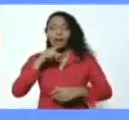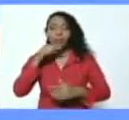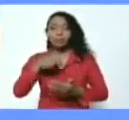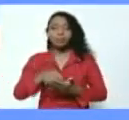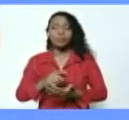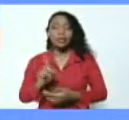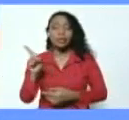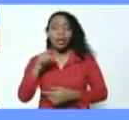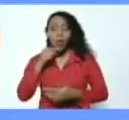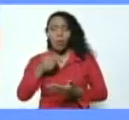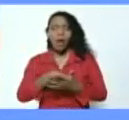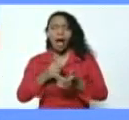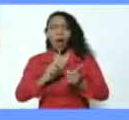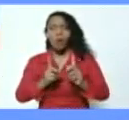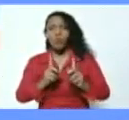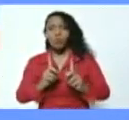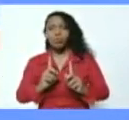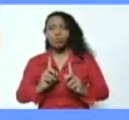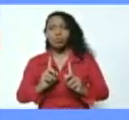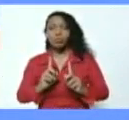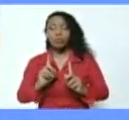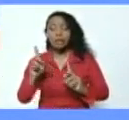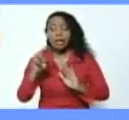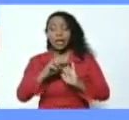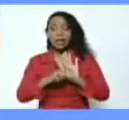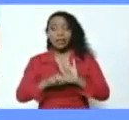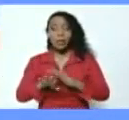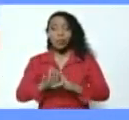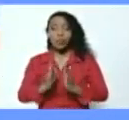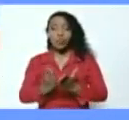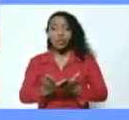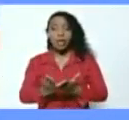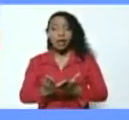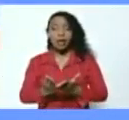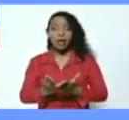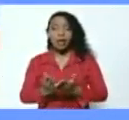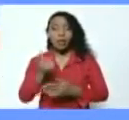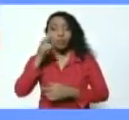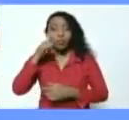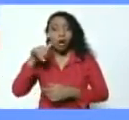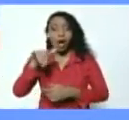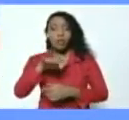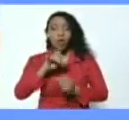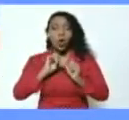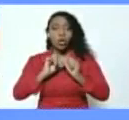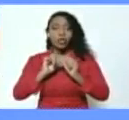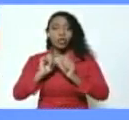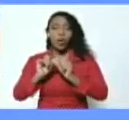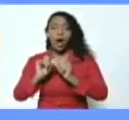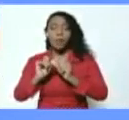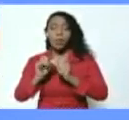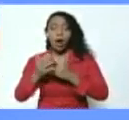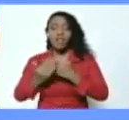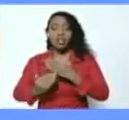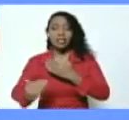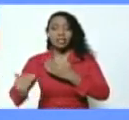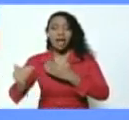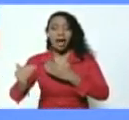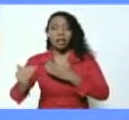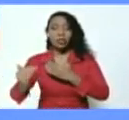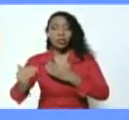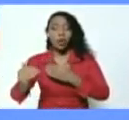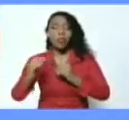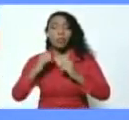Para mencionar algunos. Y a nivel mundial, los pueblos seguimos avanzando y